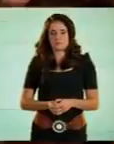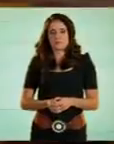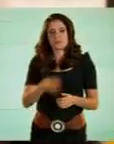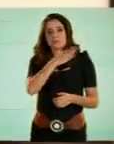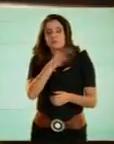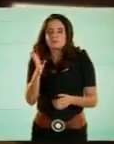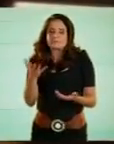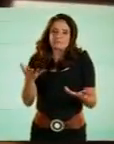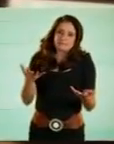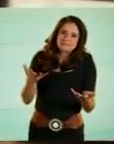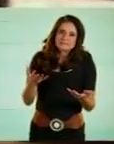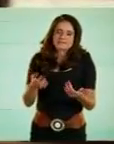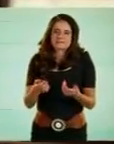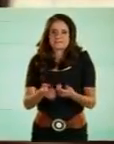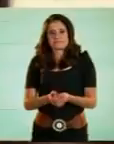Bueno, pues